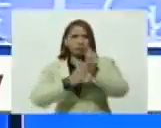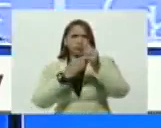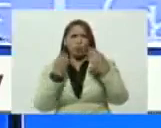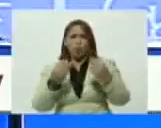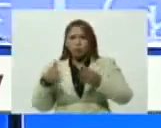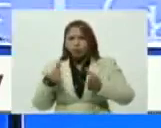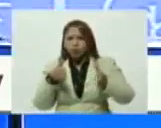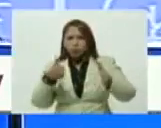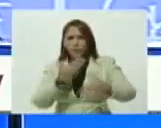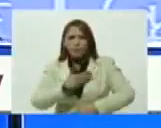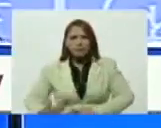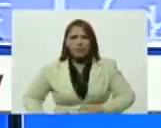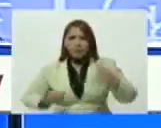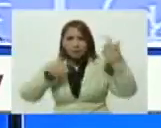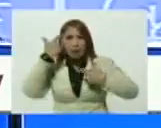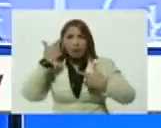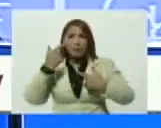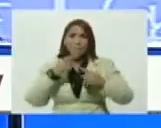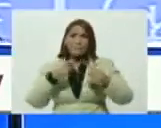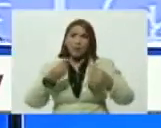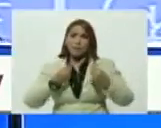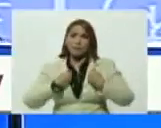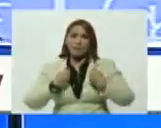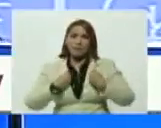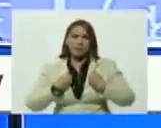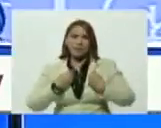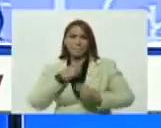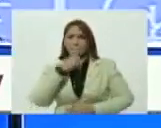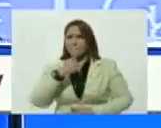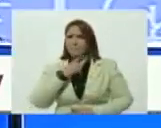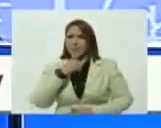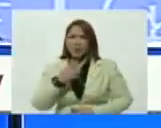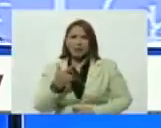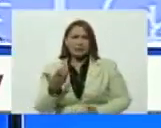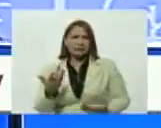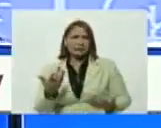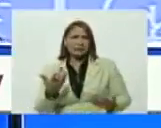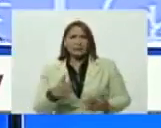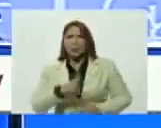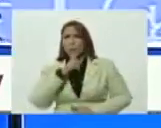su presidente. Pero la vida nos jugó una mala pasada, una emboscada.